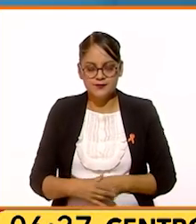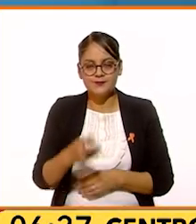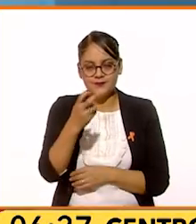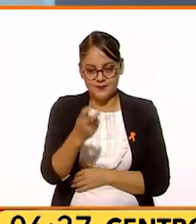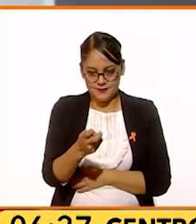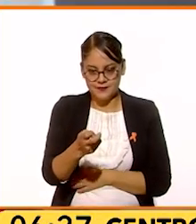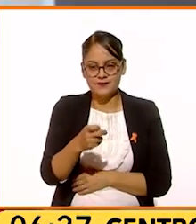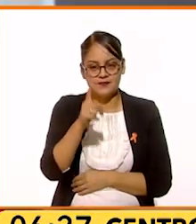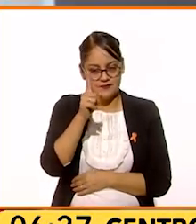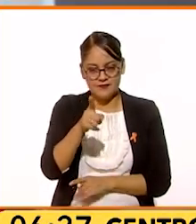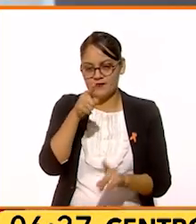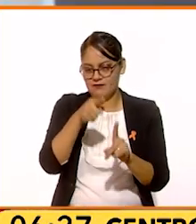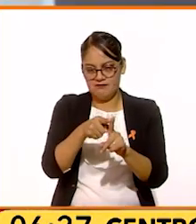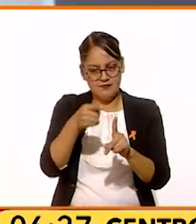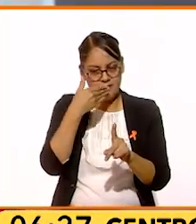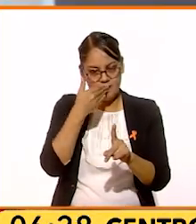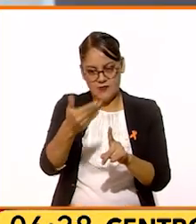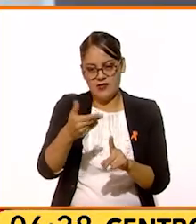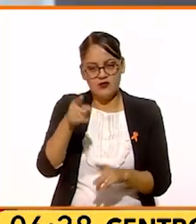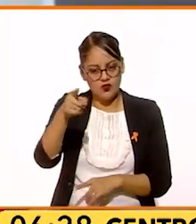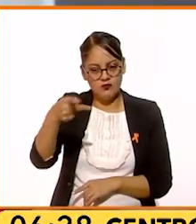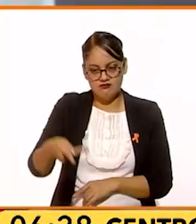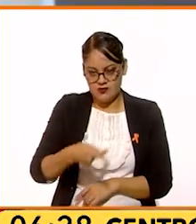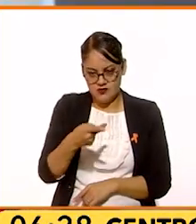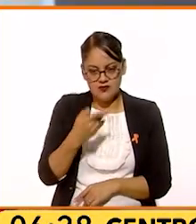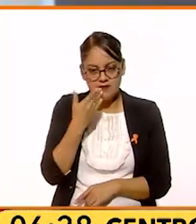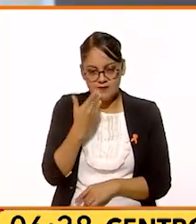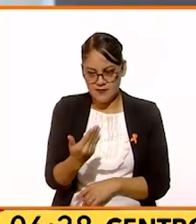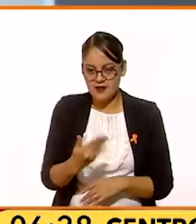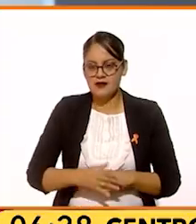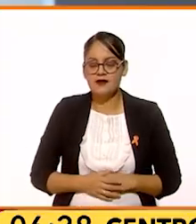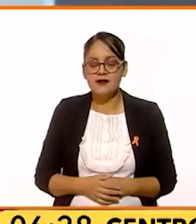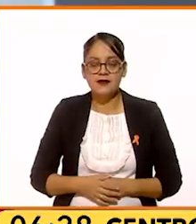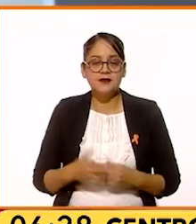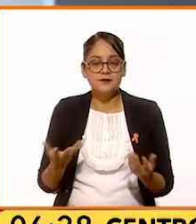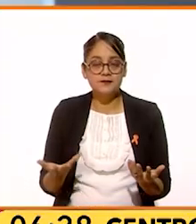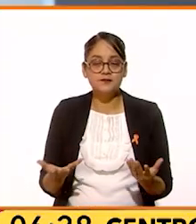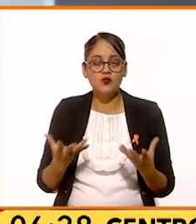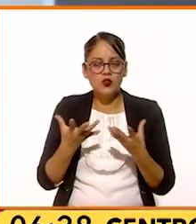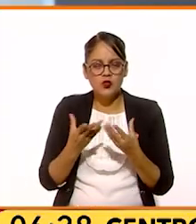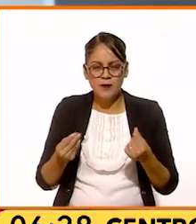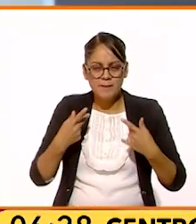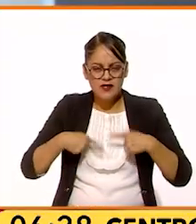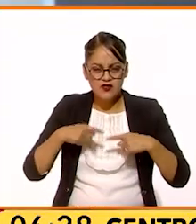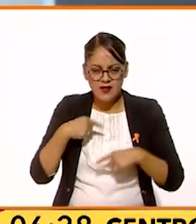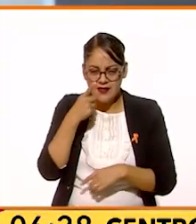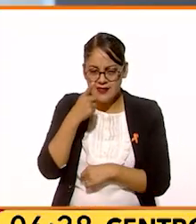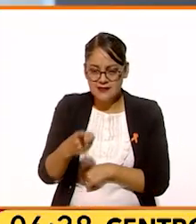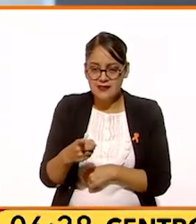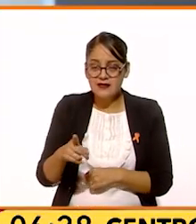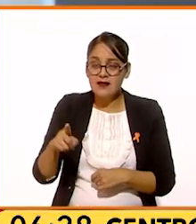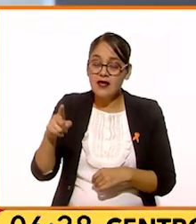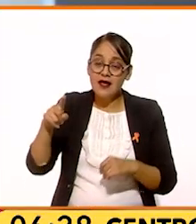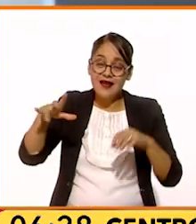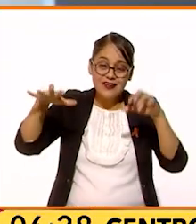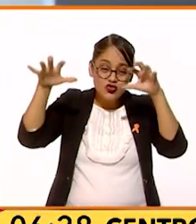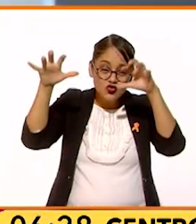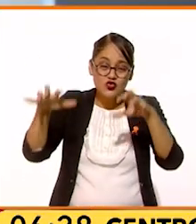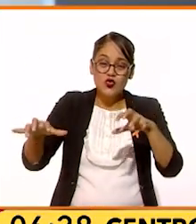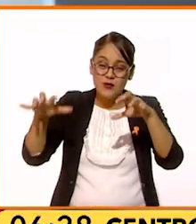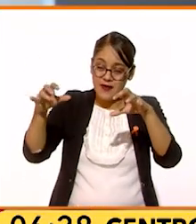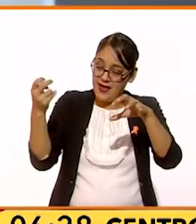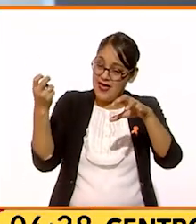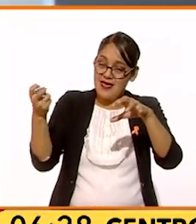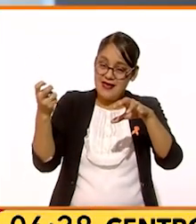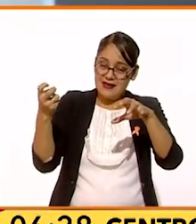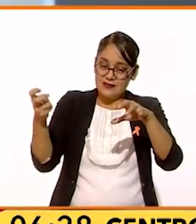un gran punto y qué bueno que lo mencionas. Muchos identificamos a la etapa de lluvias, ¿no? Como la